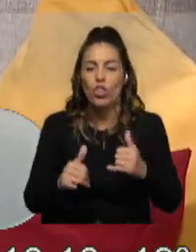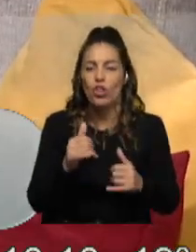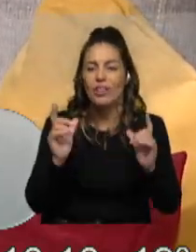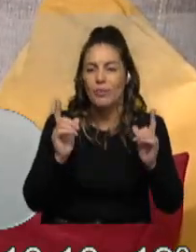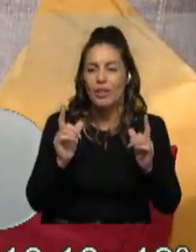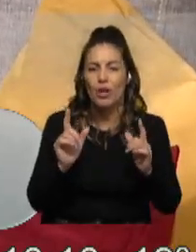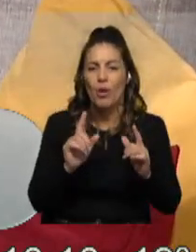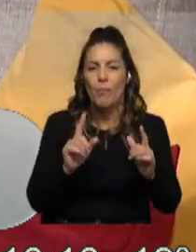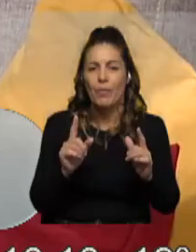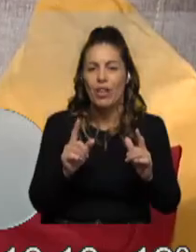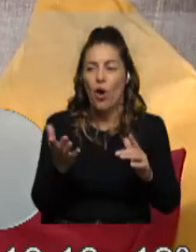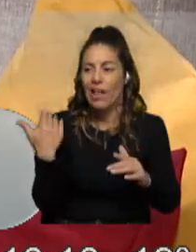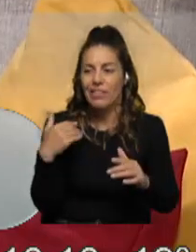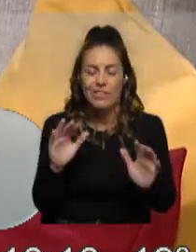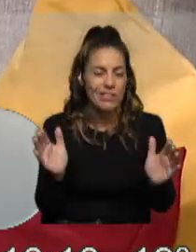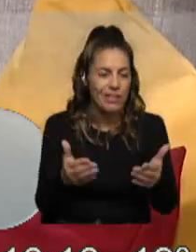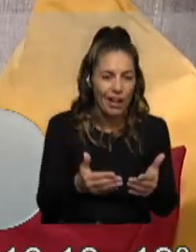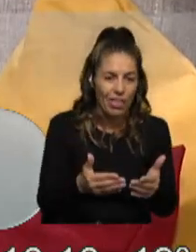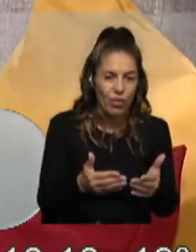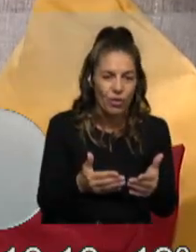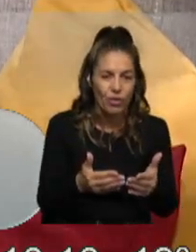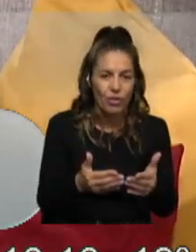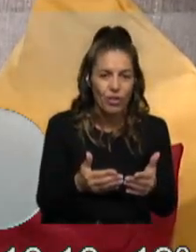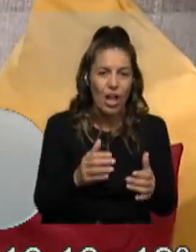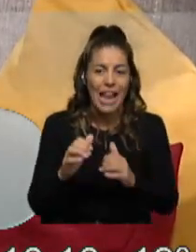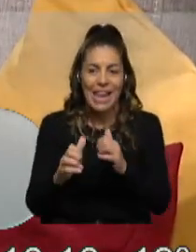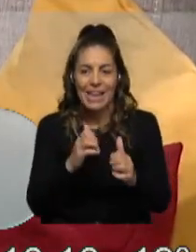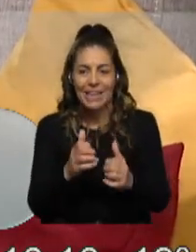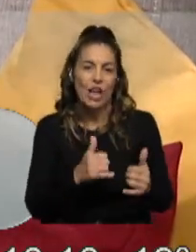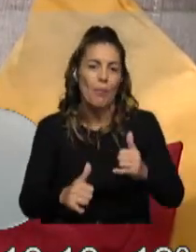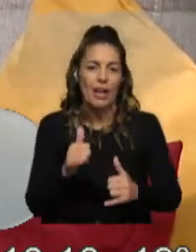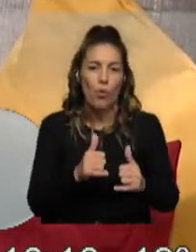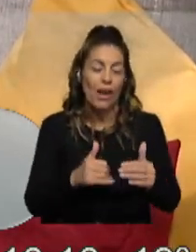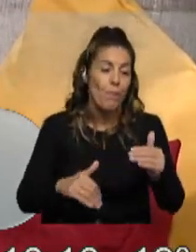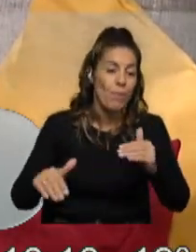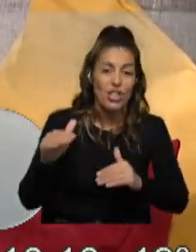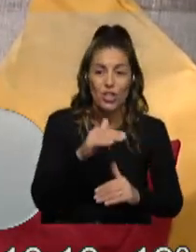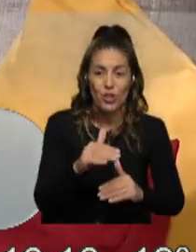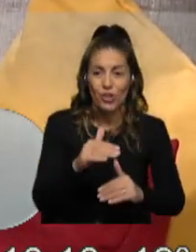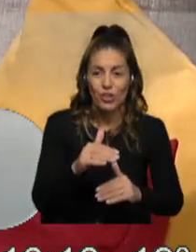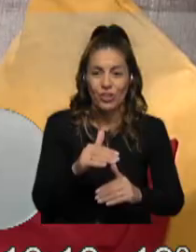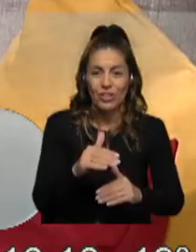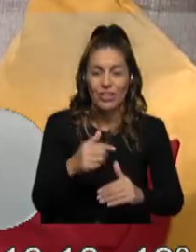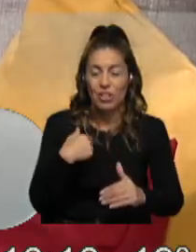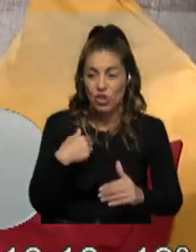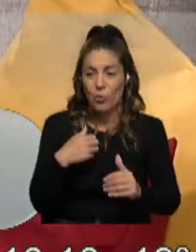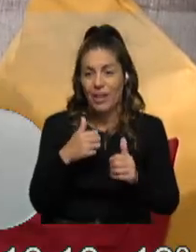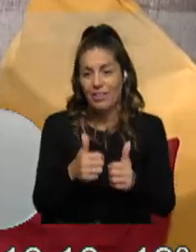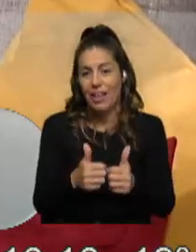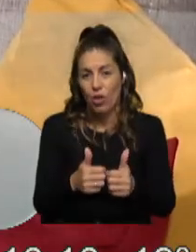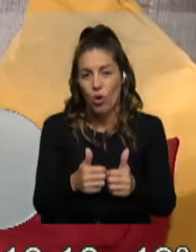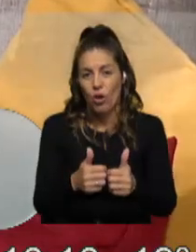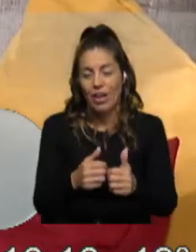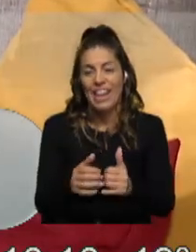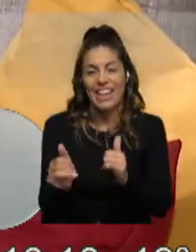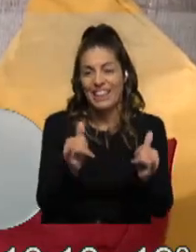desmedido porque estuvo todo el día encerrado. Entonces, la energía que tiene para jugar es mayor a la que si hubiese estado, bueno, jugando varias veces en el